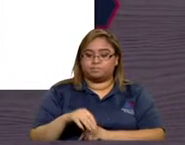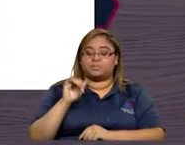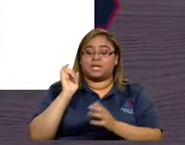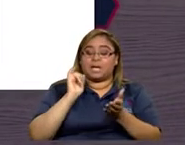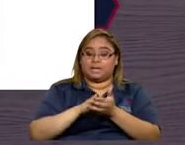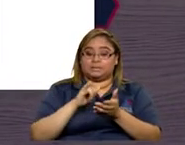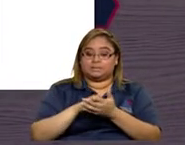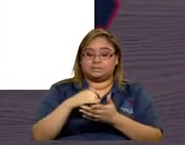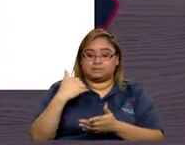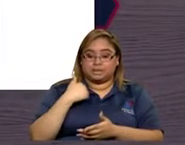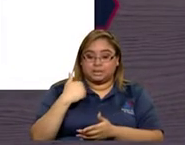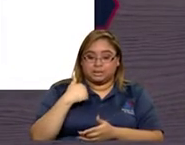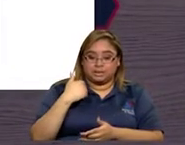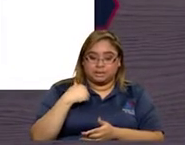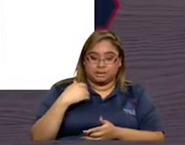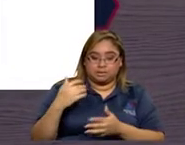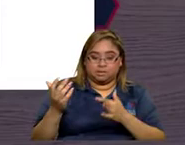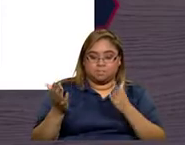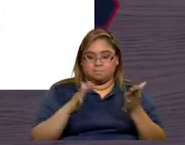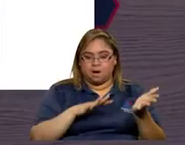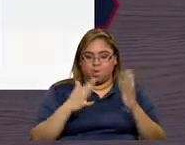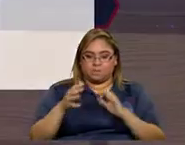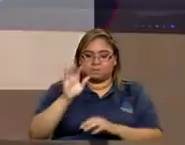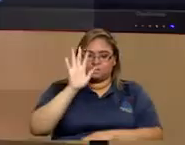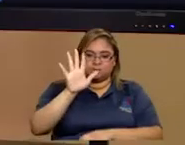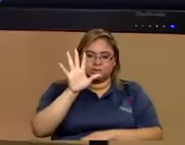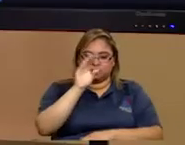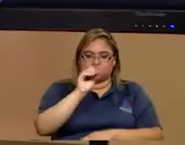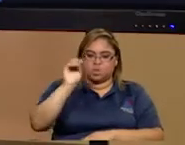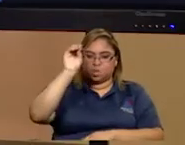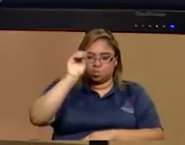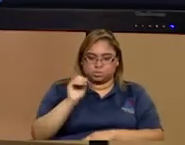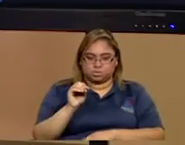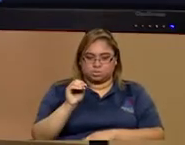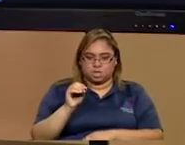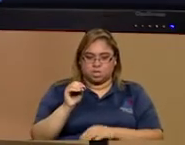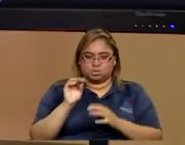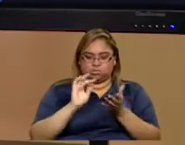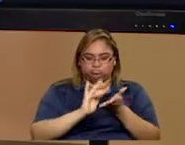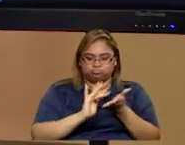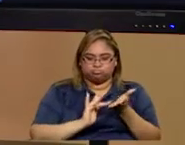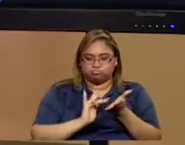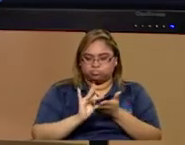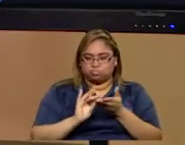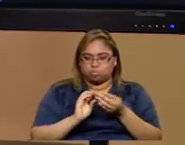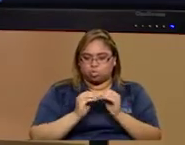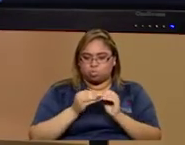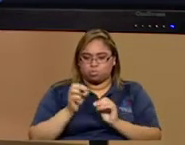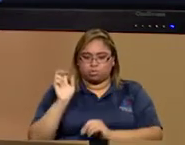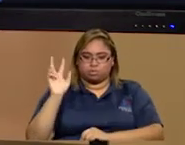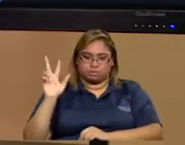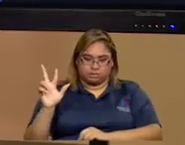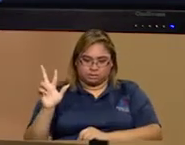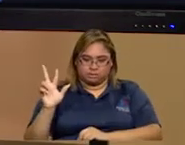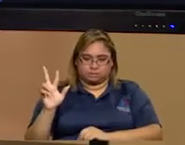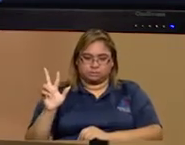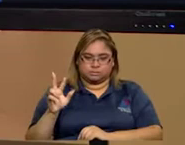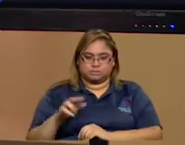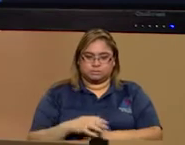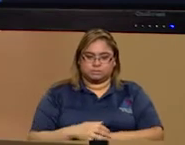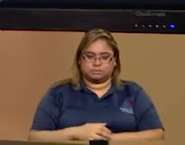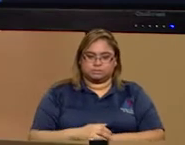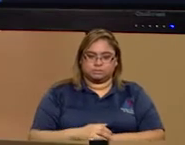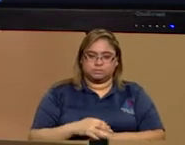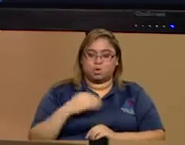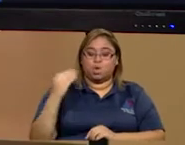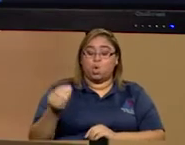más o menos 5%. Ese más o menos 5% se calcula en regla de 3 y podemos, cuando utilicemos